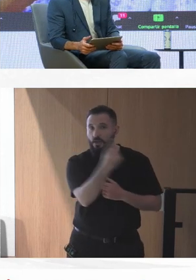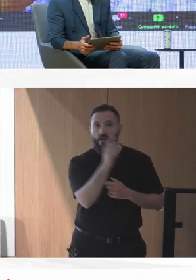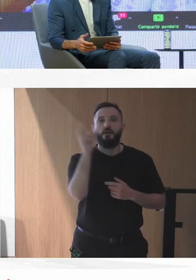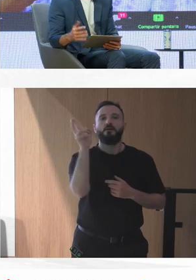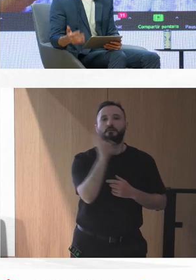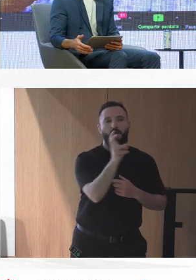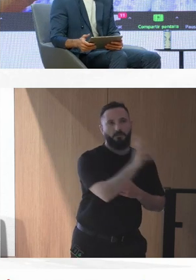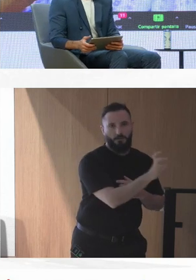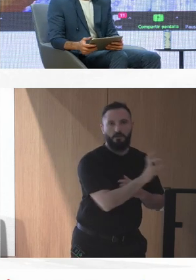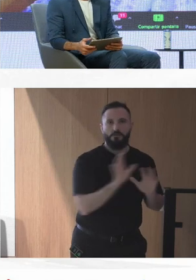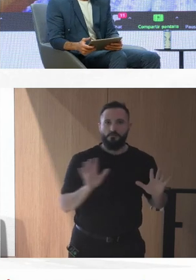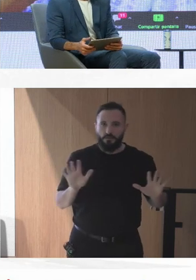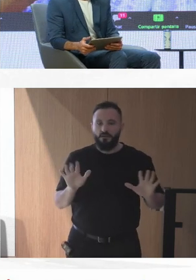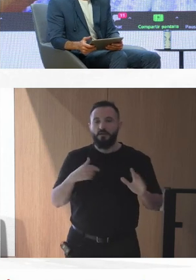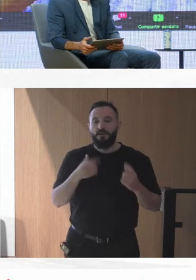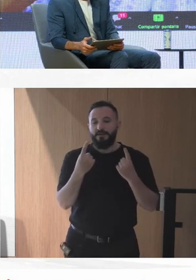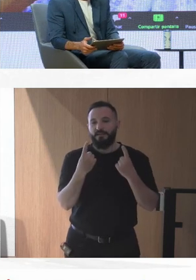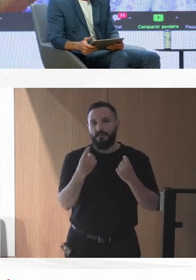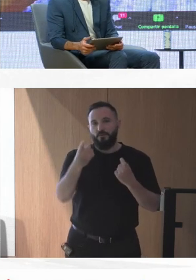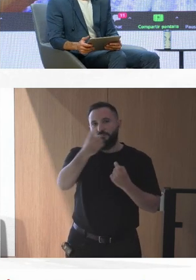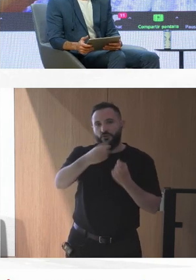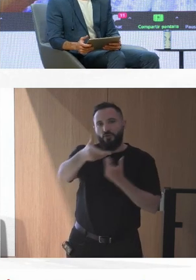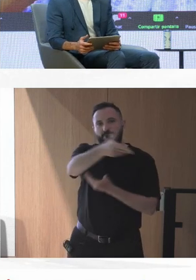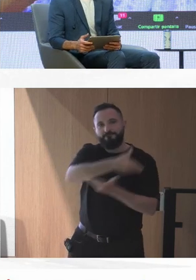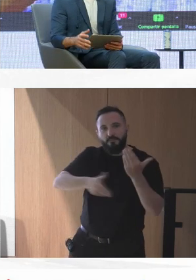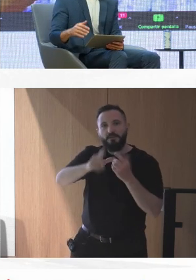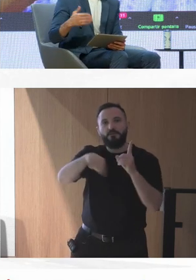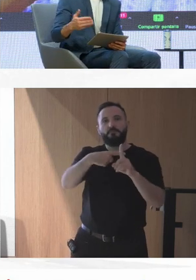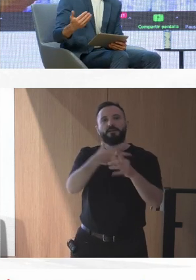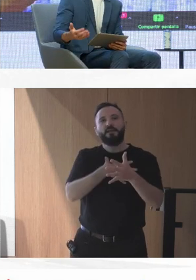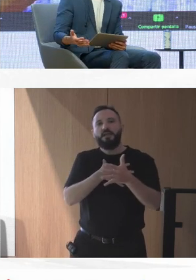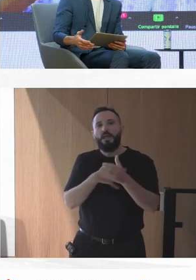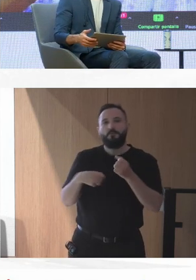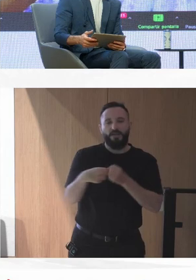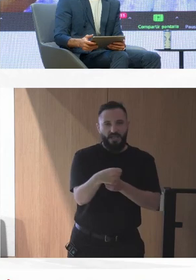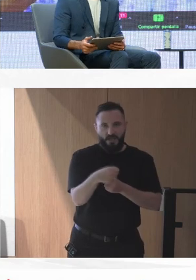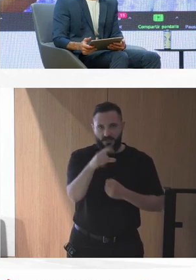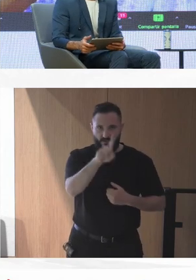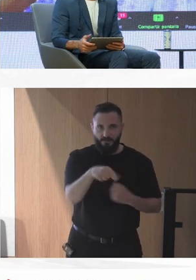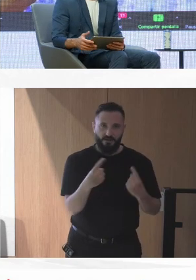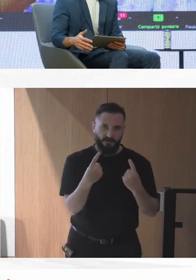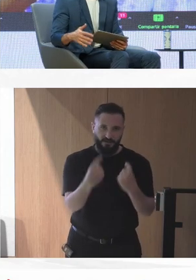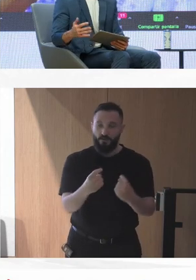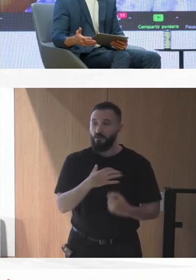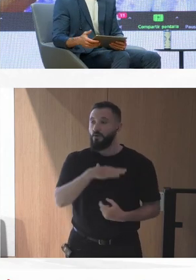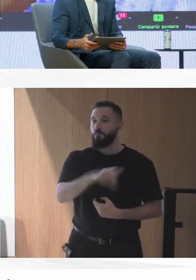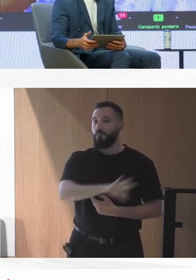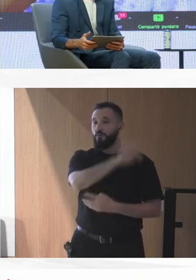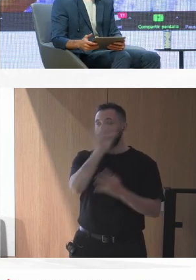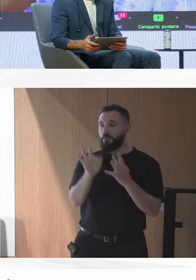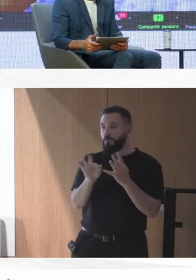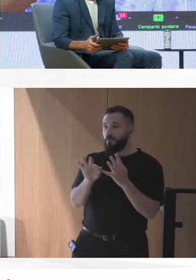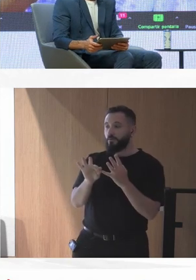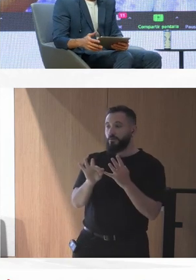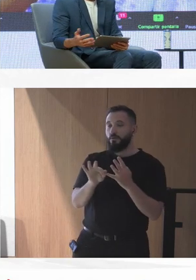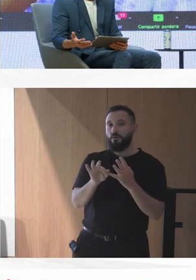creatividad por vuestra parte también, ¿no? Y también empatía. Quizá podemos pasar y darle la palabra